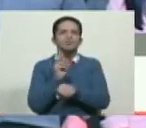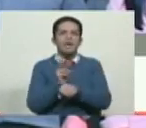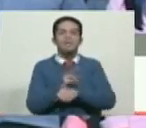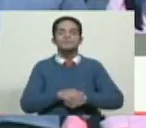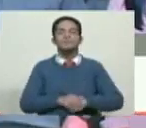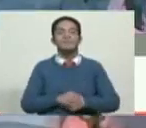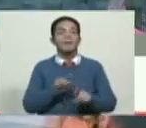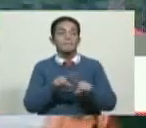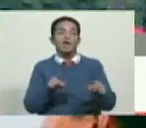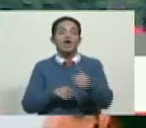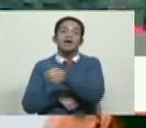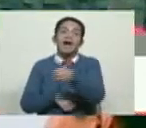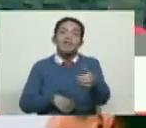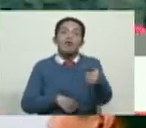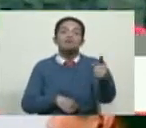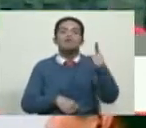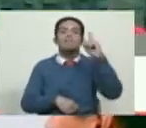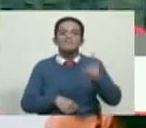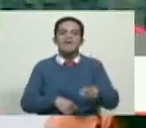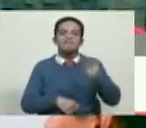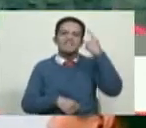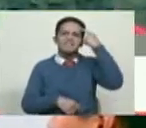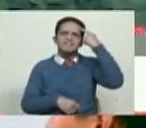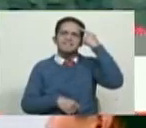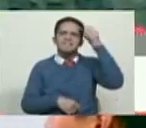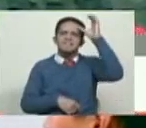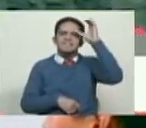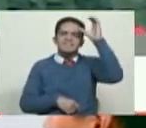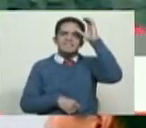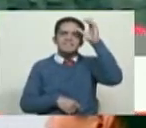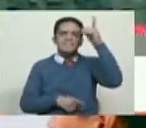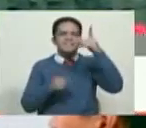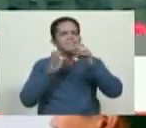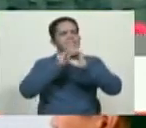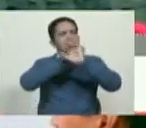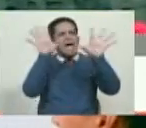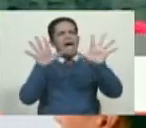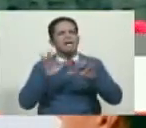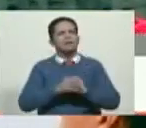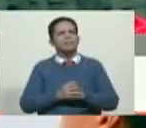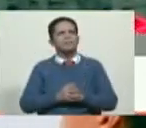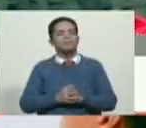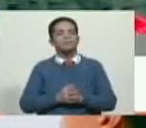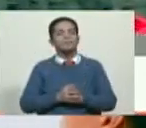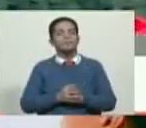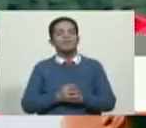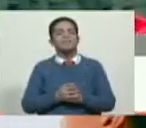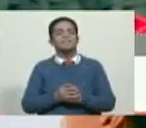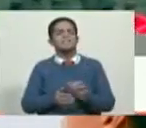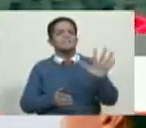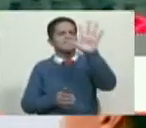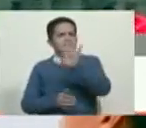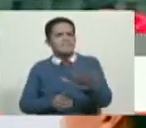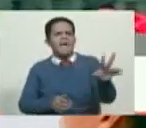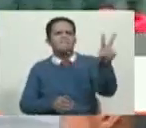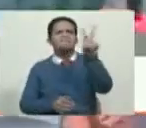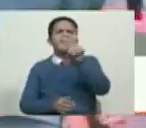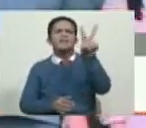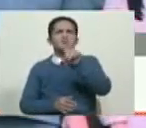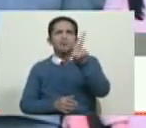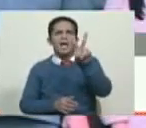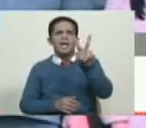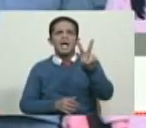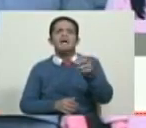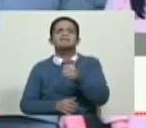muy claros y defenderlos en cada rincón de todo el territorio nacional, del vasto territorio